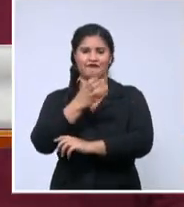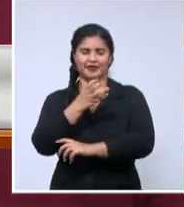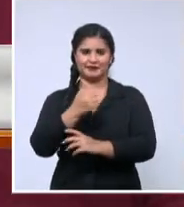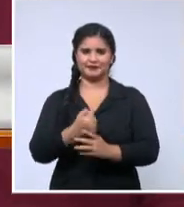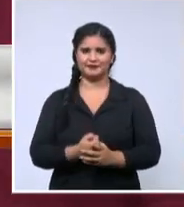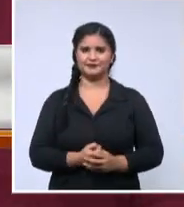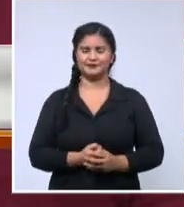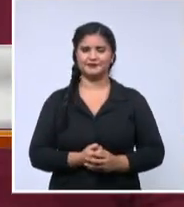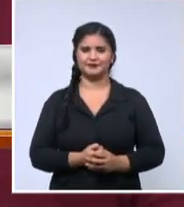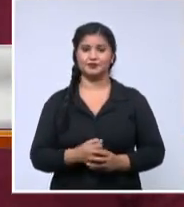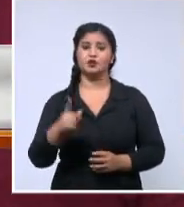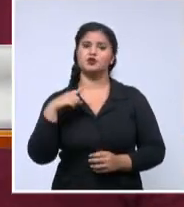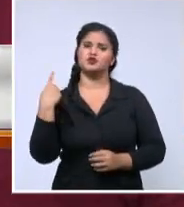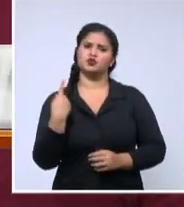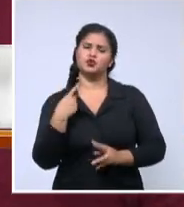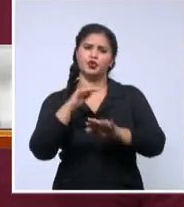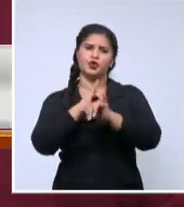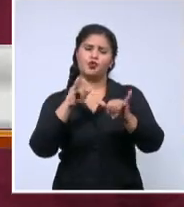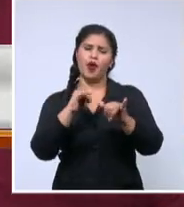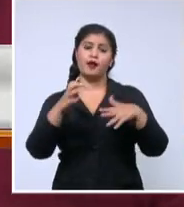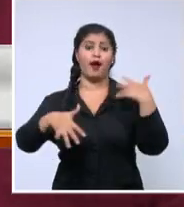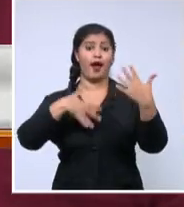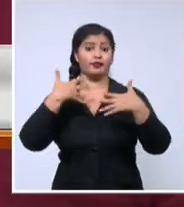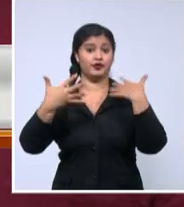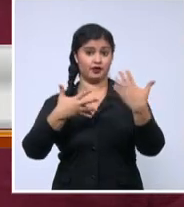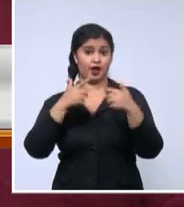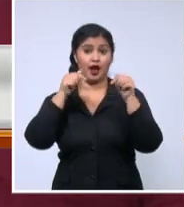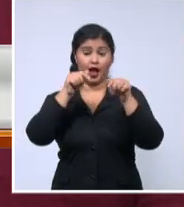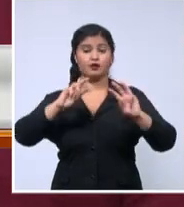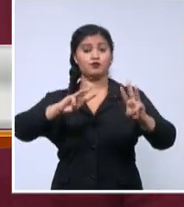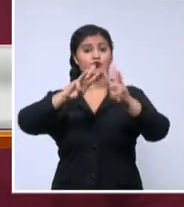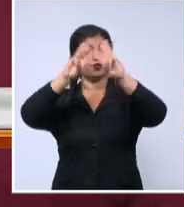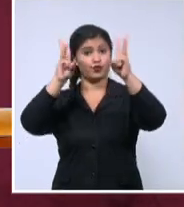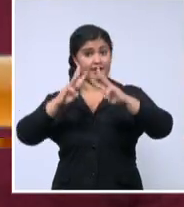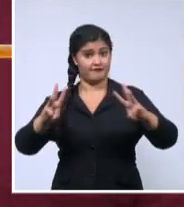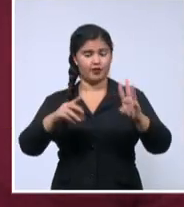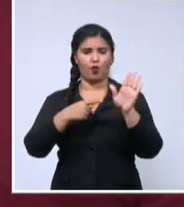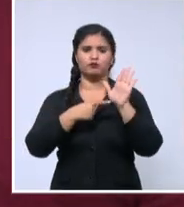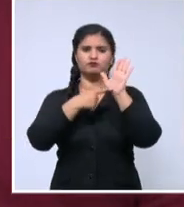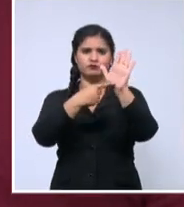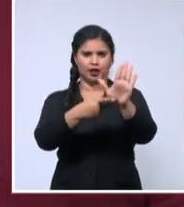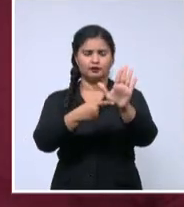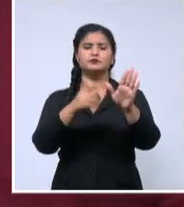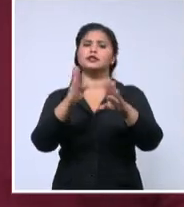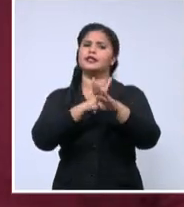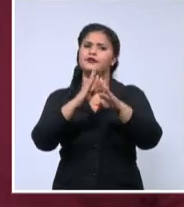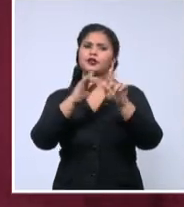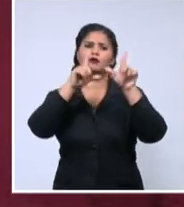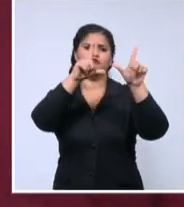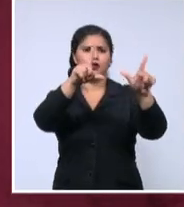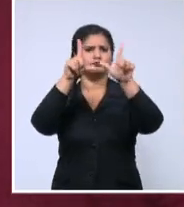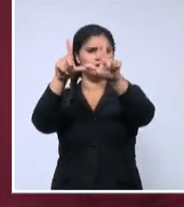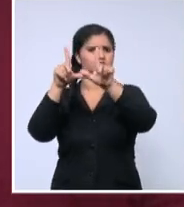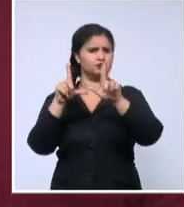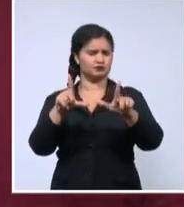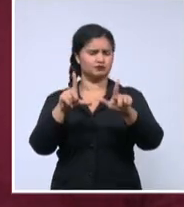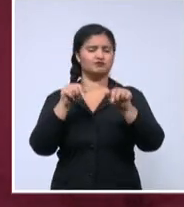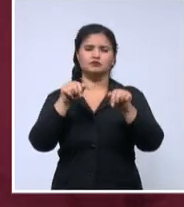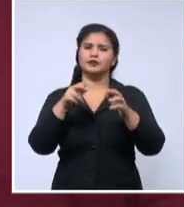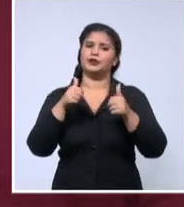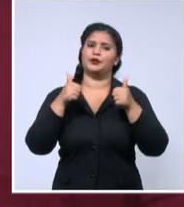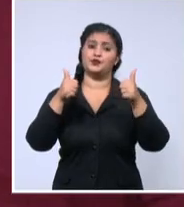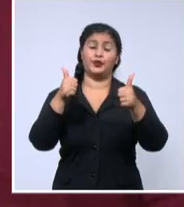Fidel en mi corazón, que fue un evento que de manera virtual se realizó, se convocó, y el impacto ha sido muy positivo para felicidad nuestra también del